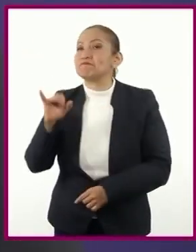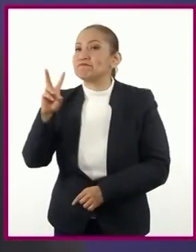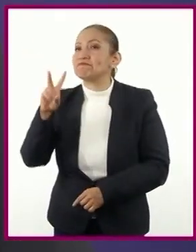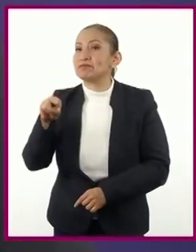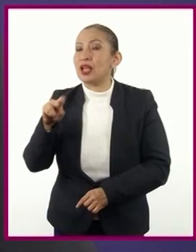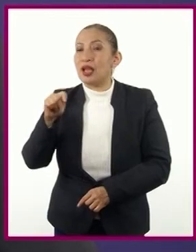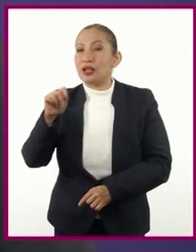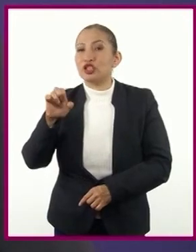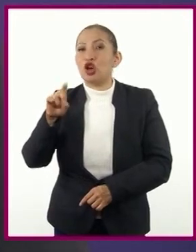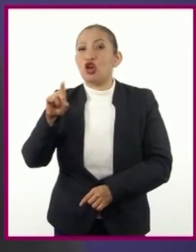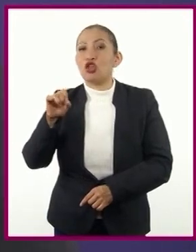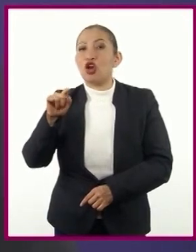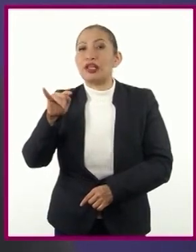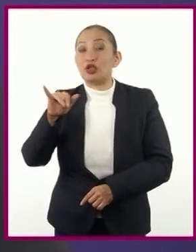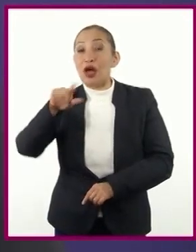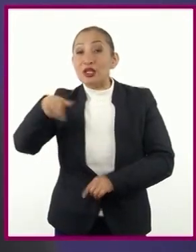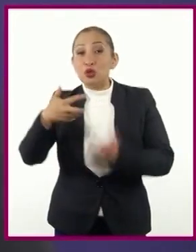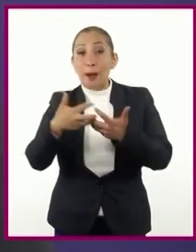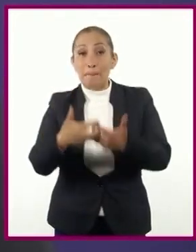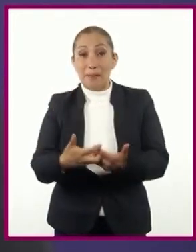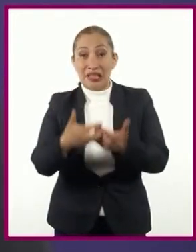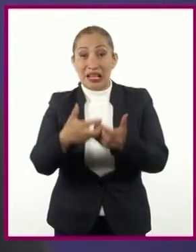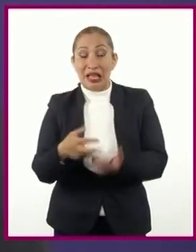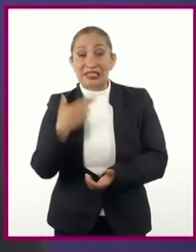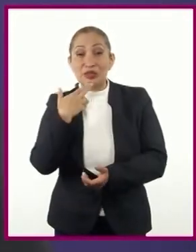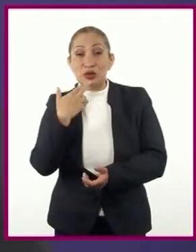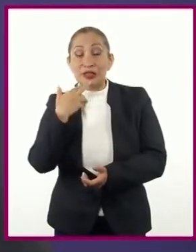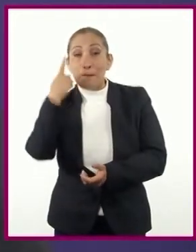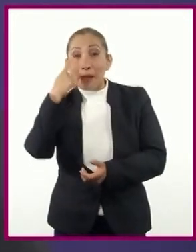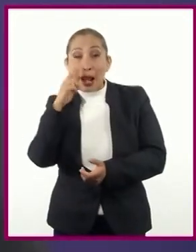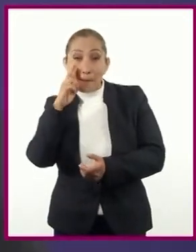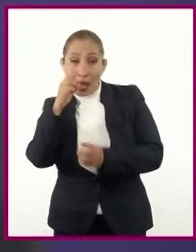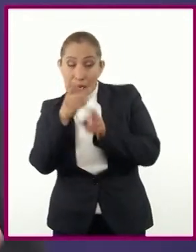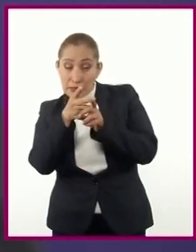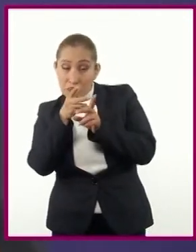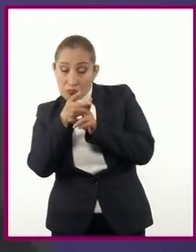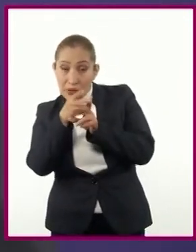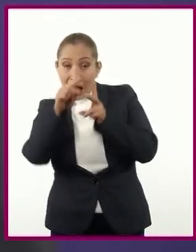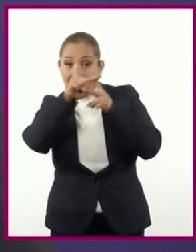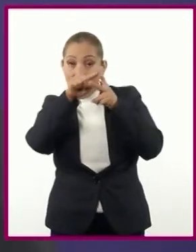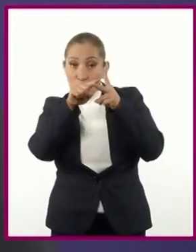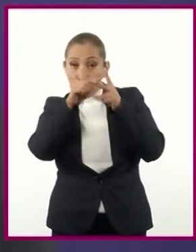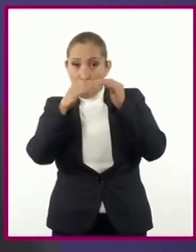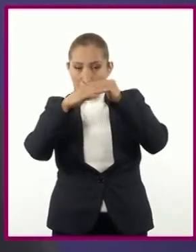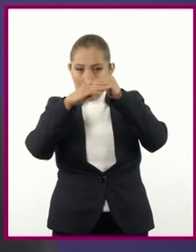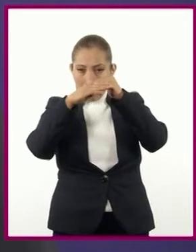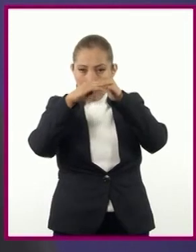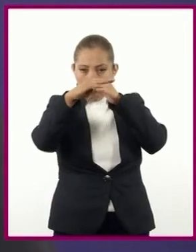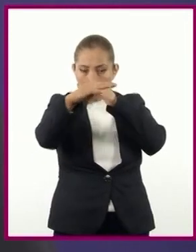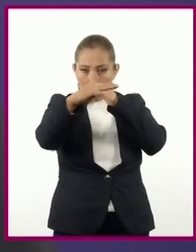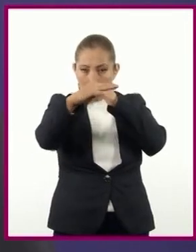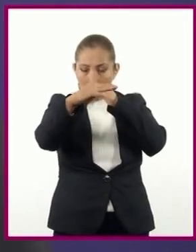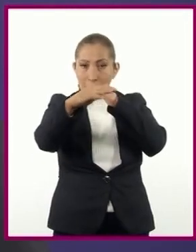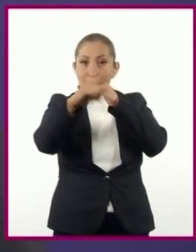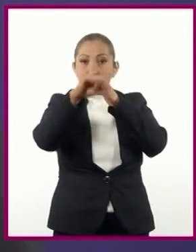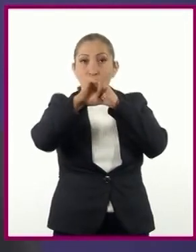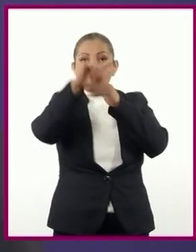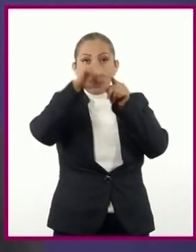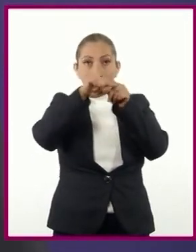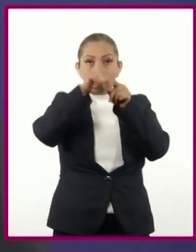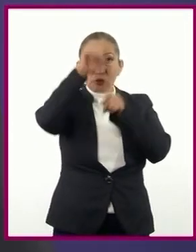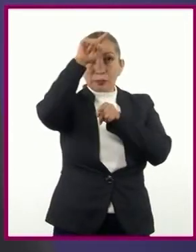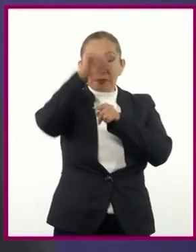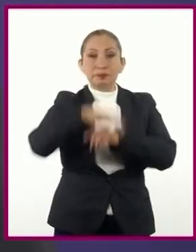el teodolito es un instrumento que se utiliza para medir ángulos a partir de un plano horizontal y otro